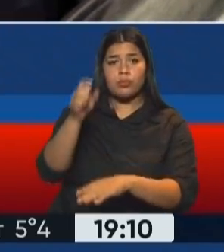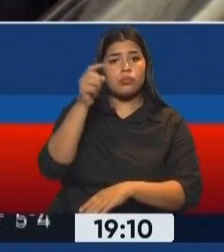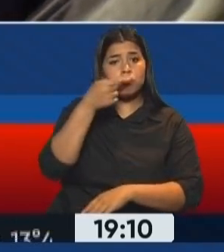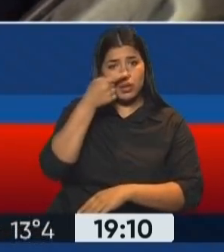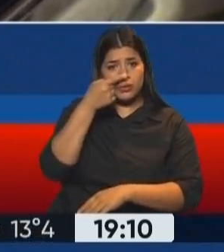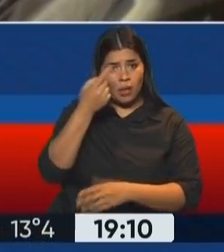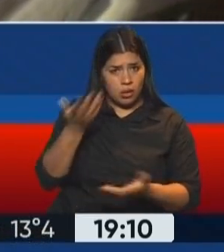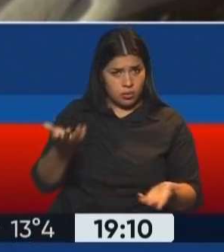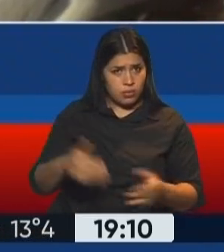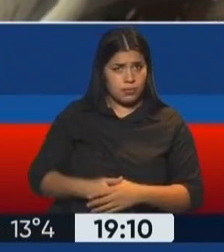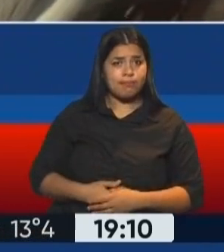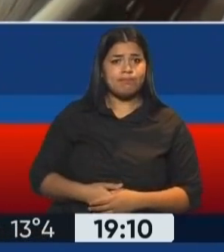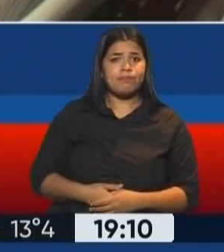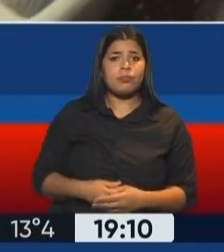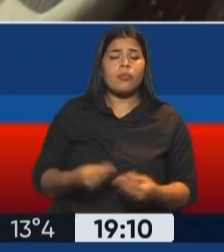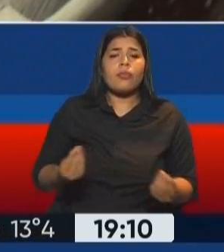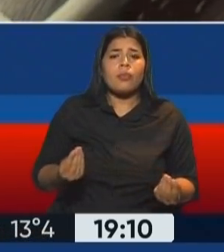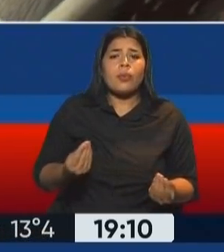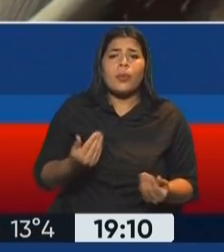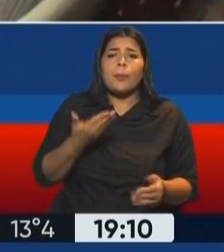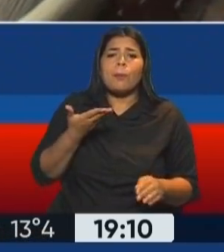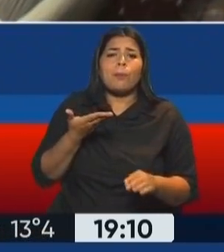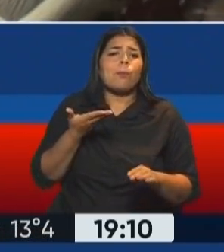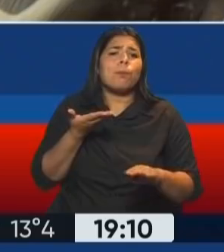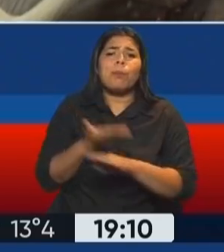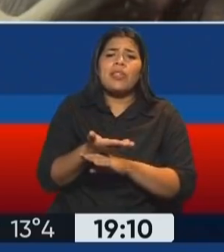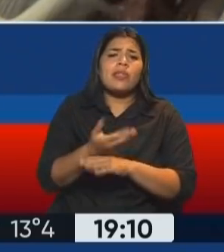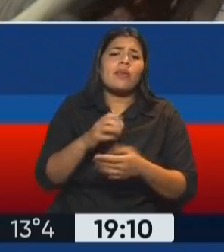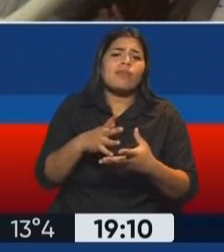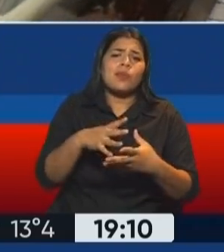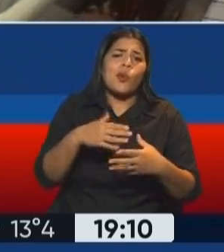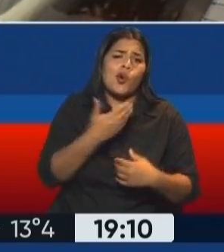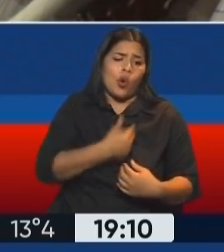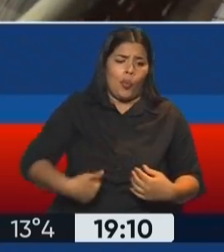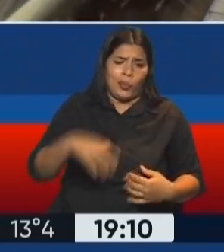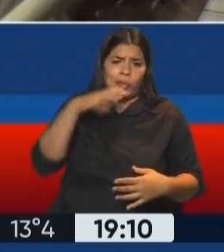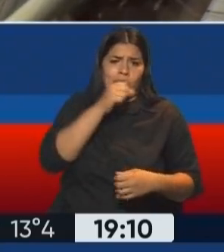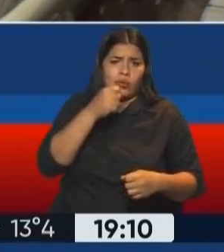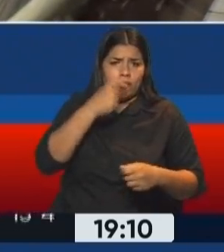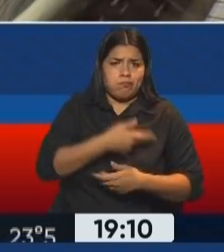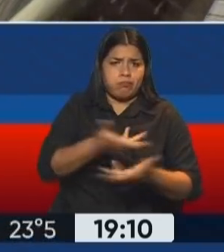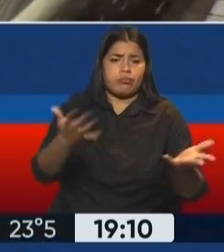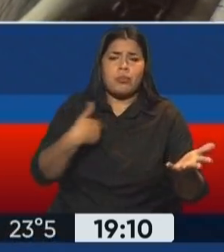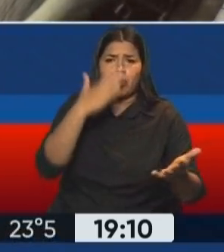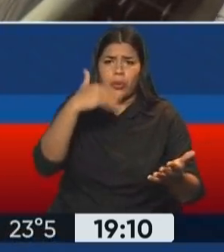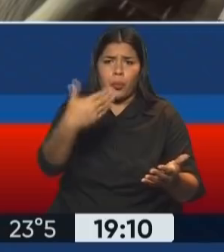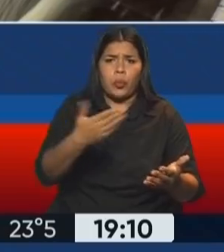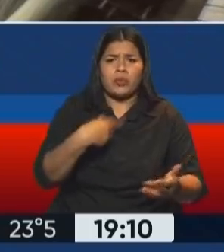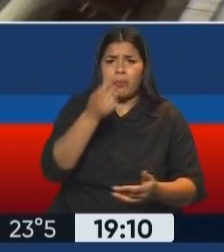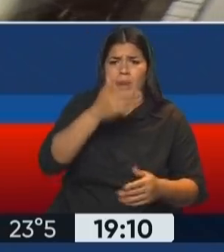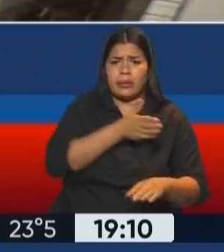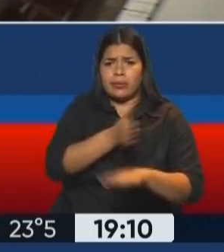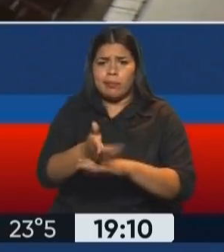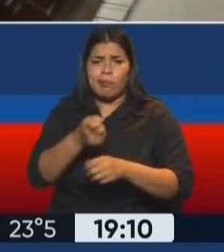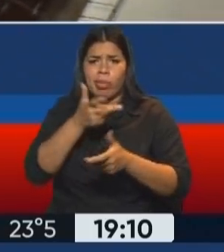estás diciendo. ¿Para qué pidió que lo releven del secreto de Estado si finalmente se presentó y no dijo nada? Podría haberlo pedido si